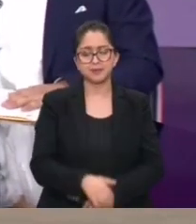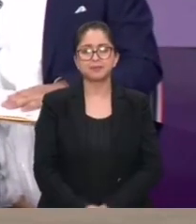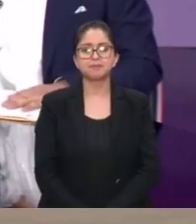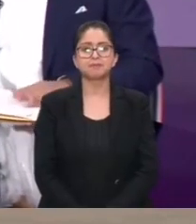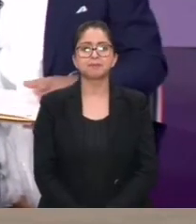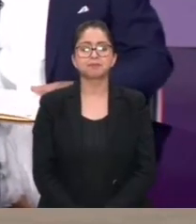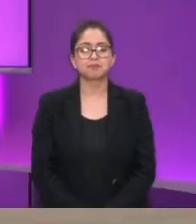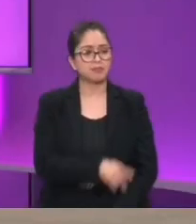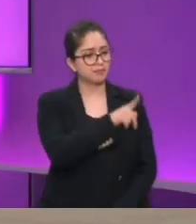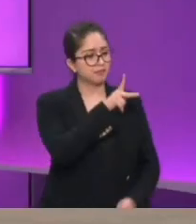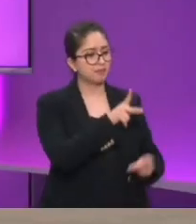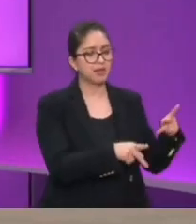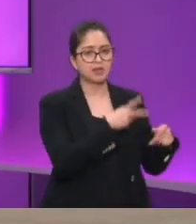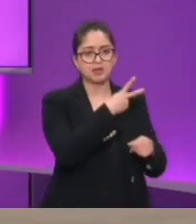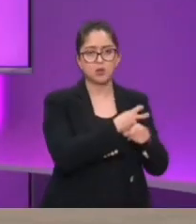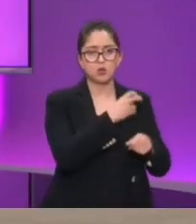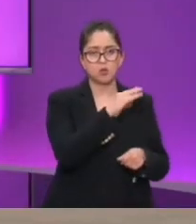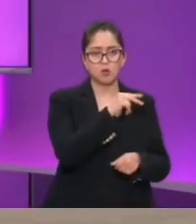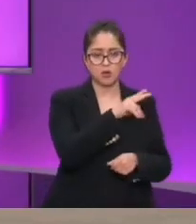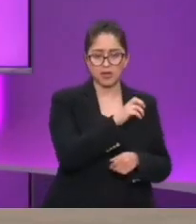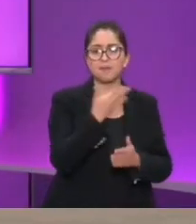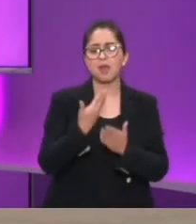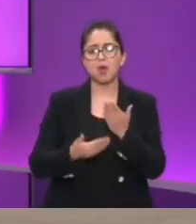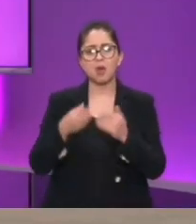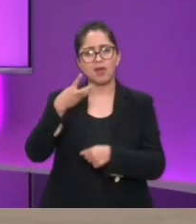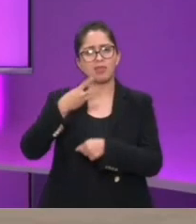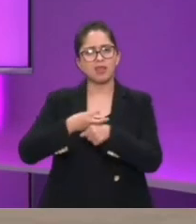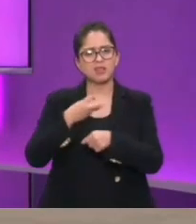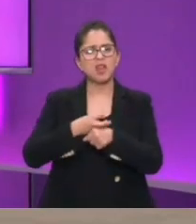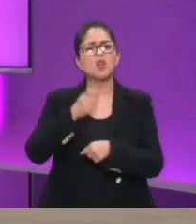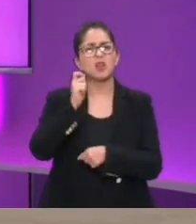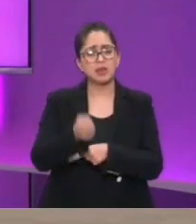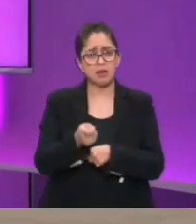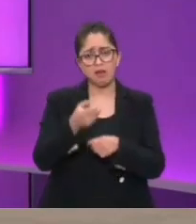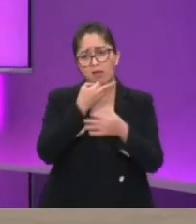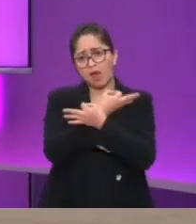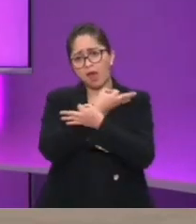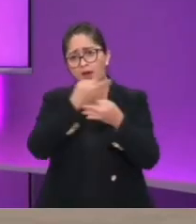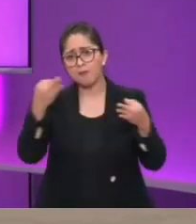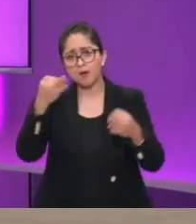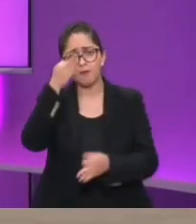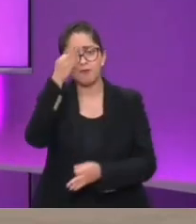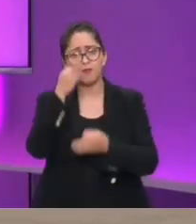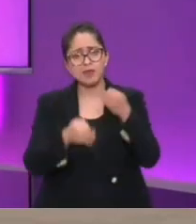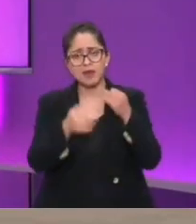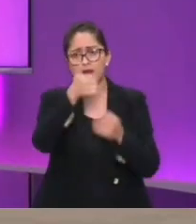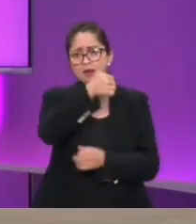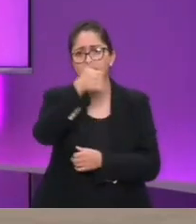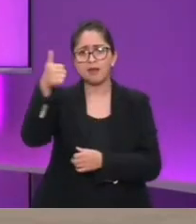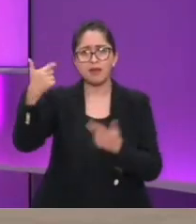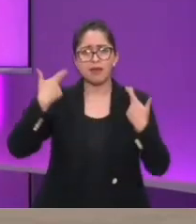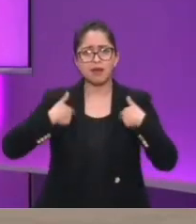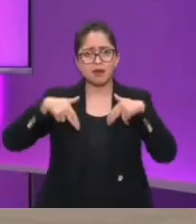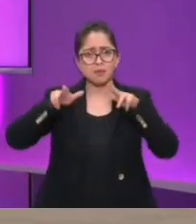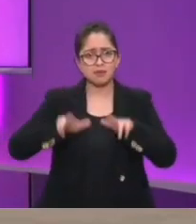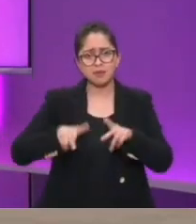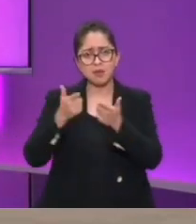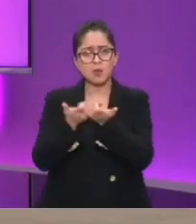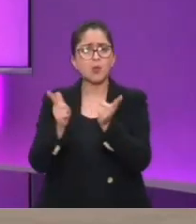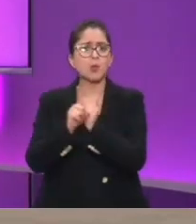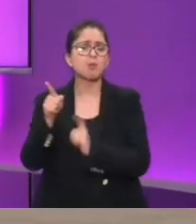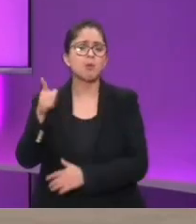el segundo bloque y empezamos con el tercero, que es el mensaje final de los representantes y de los partidos